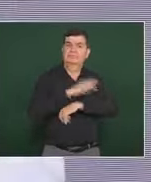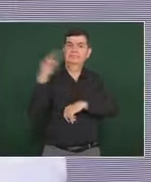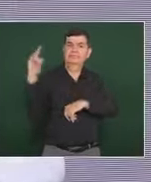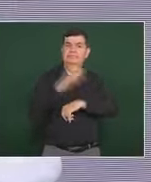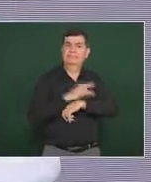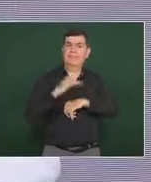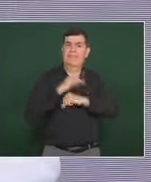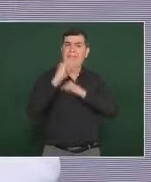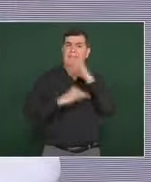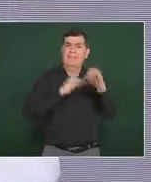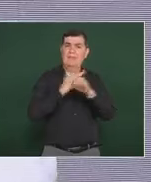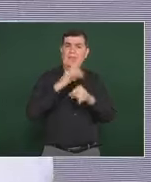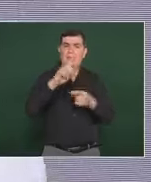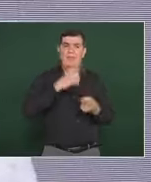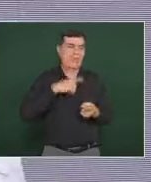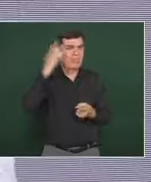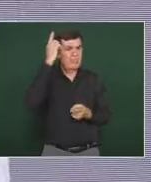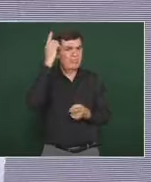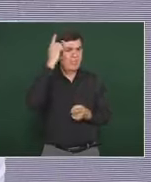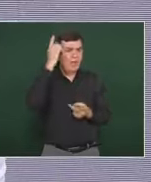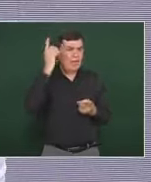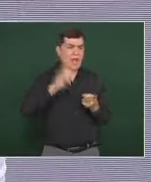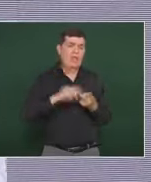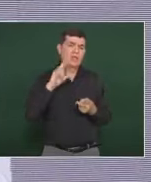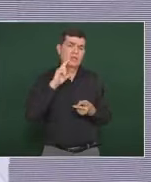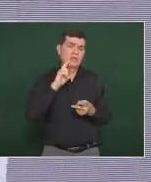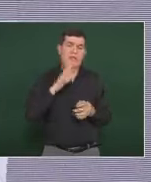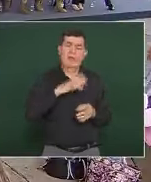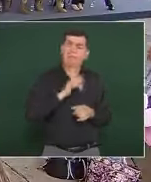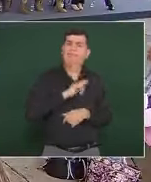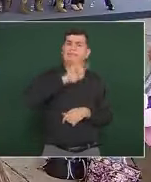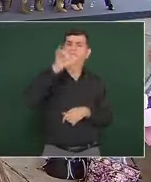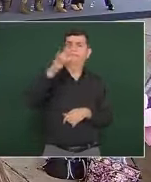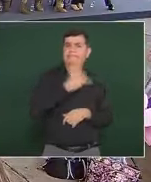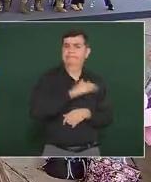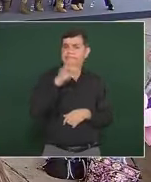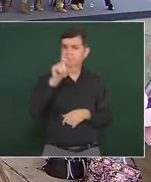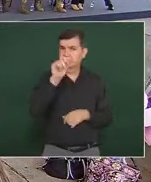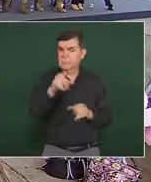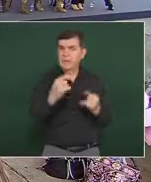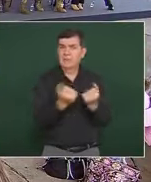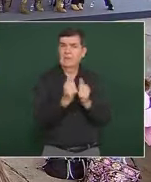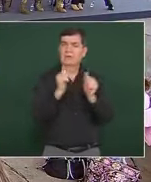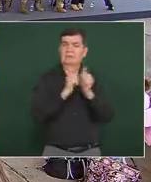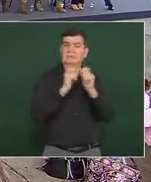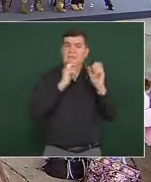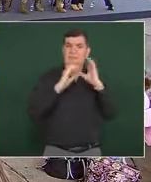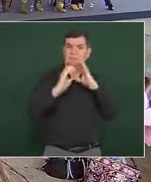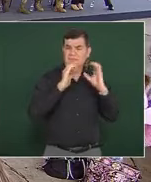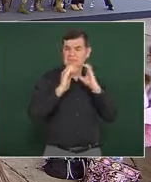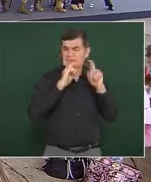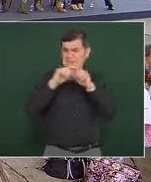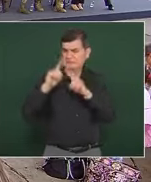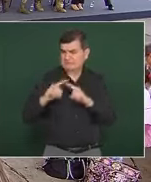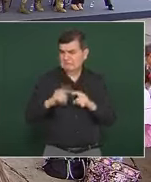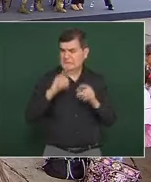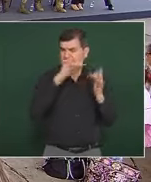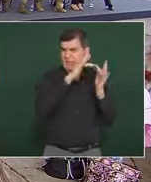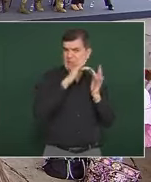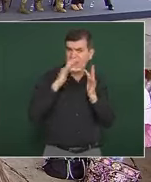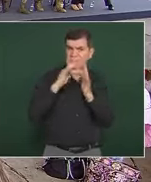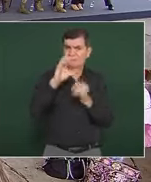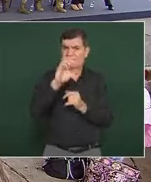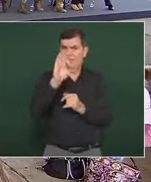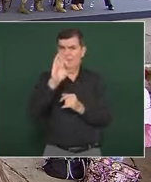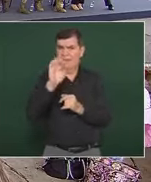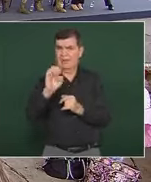y hacia Dallas y Houston. En cuanto a telecomunicaciones, estas en coordinación también con Comisión